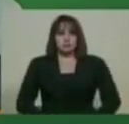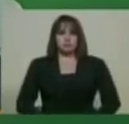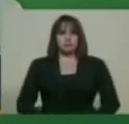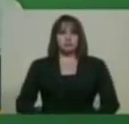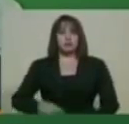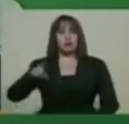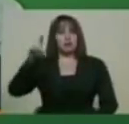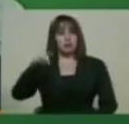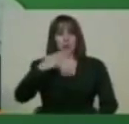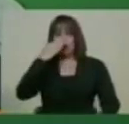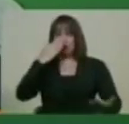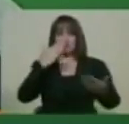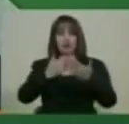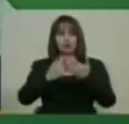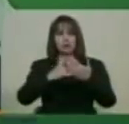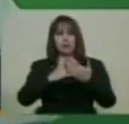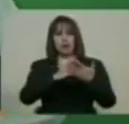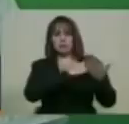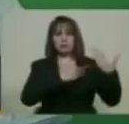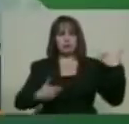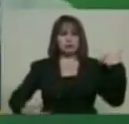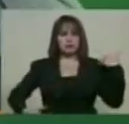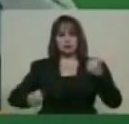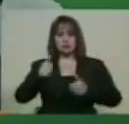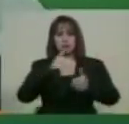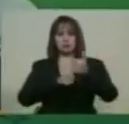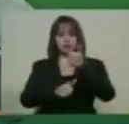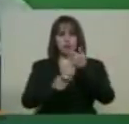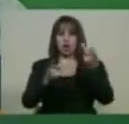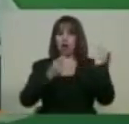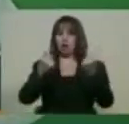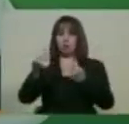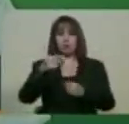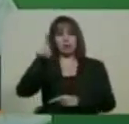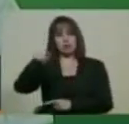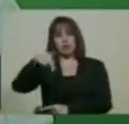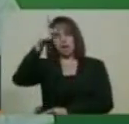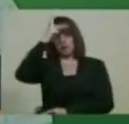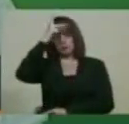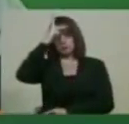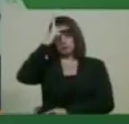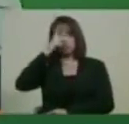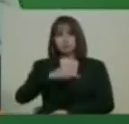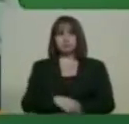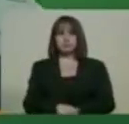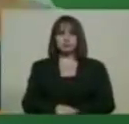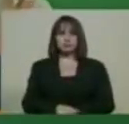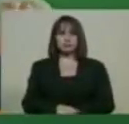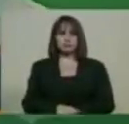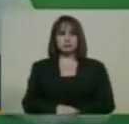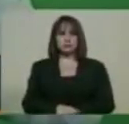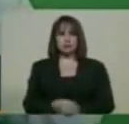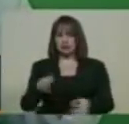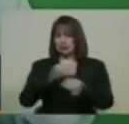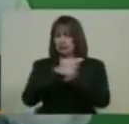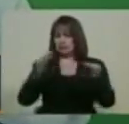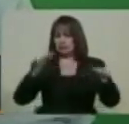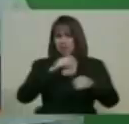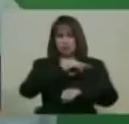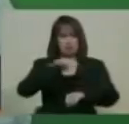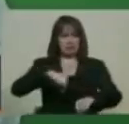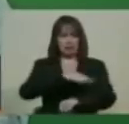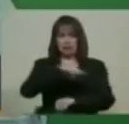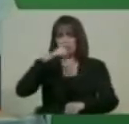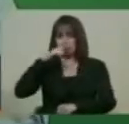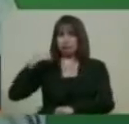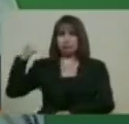también puse al frente de la Vicepresidencia Económica a un gran cuadro, Tarek El Aissami, dedicación exclusiva.